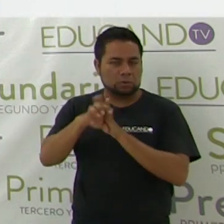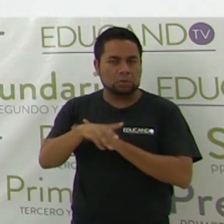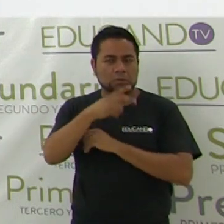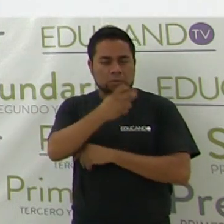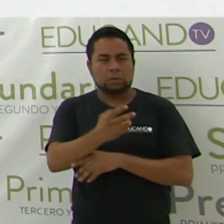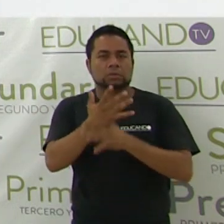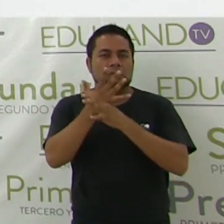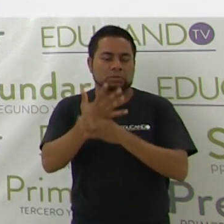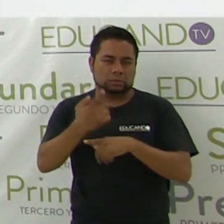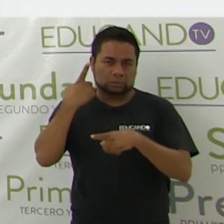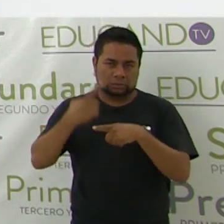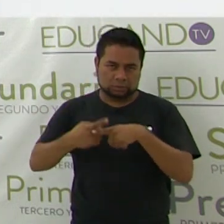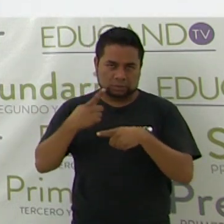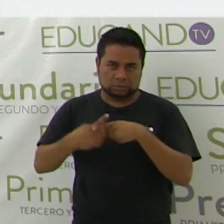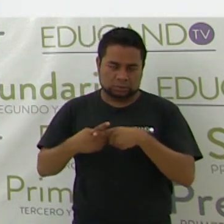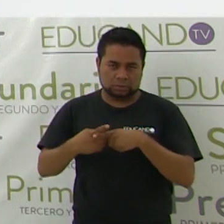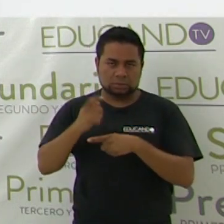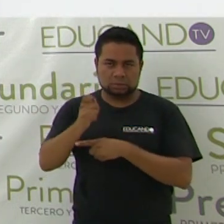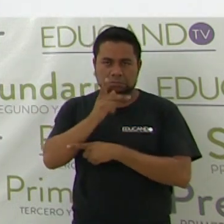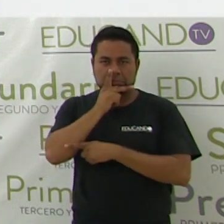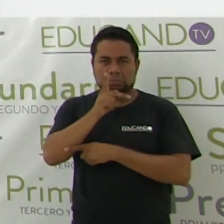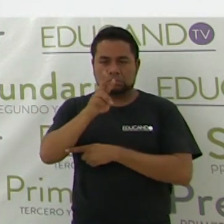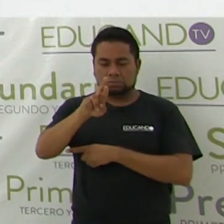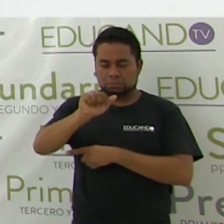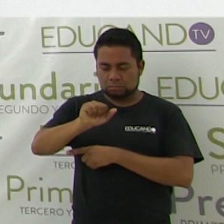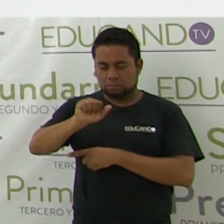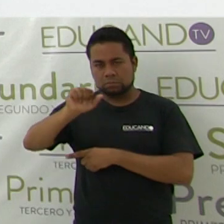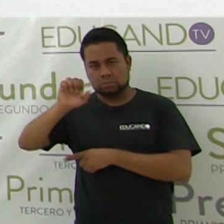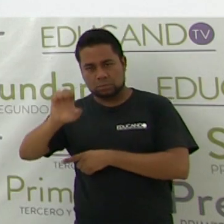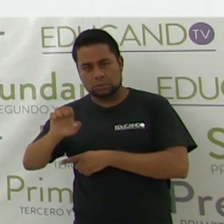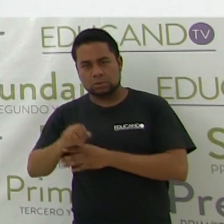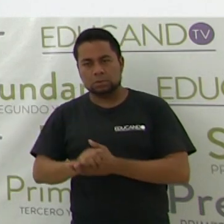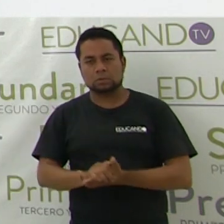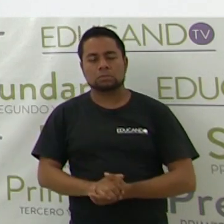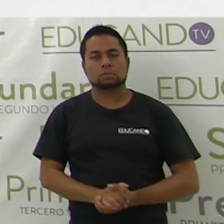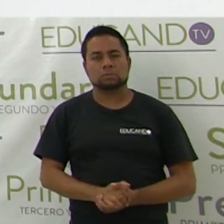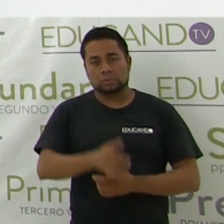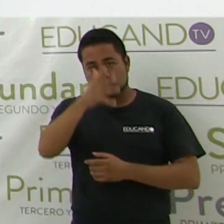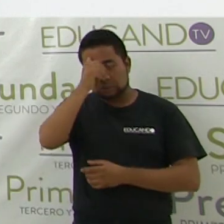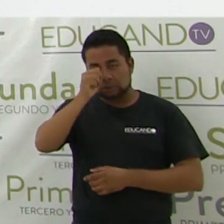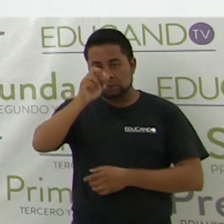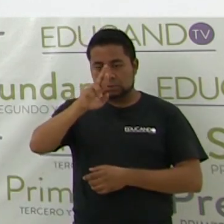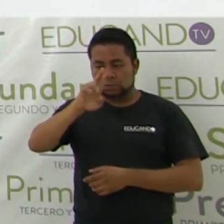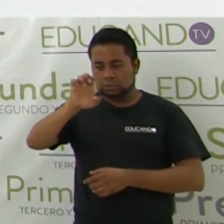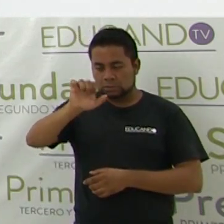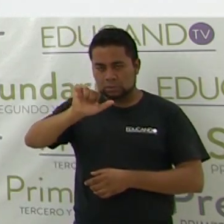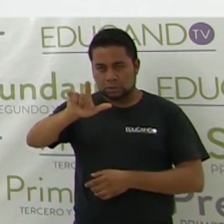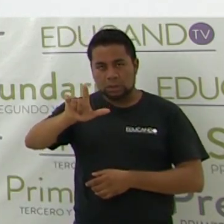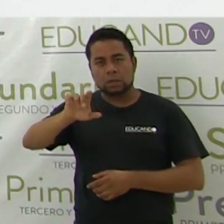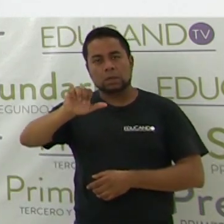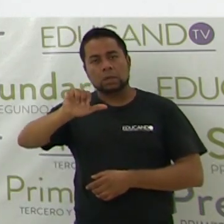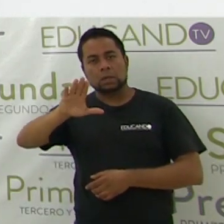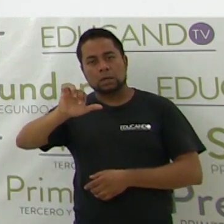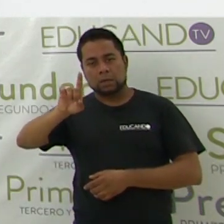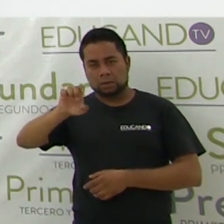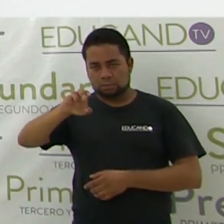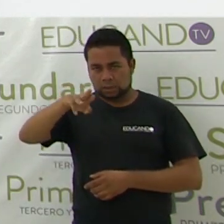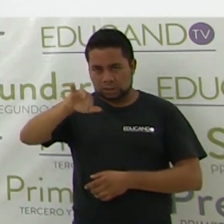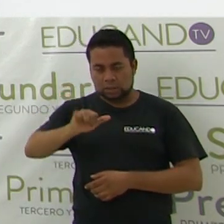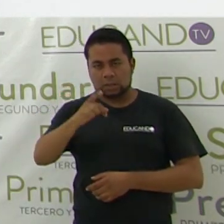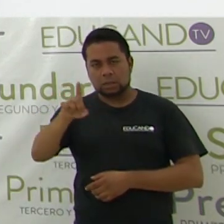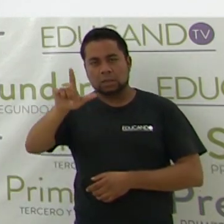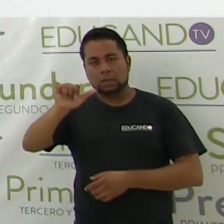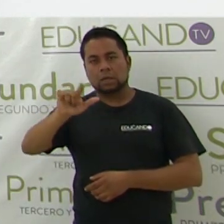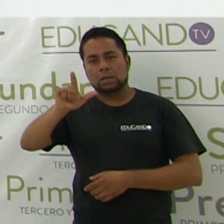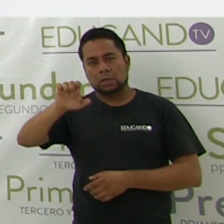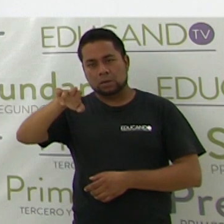lo editó la RAE, la Real Academia de la Lengua Española. Lo van a